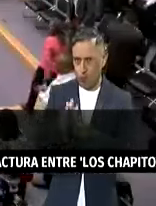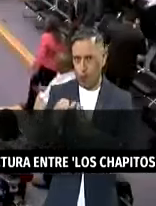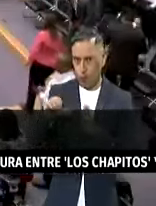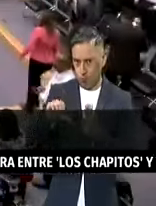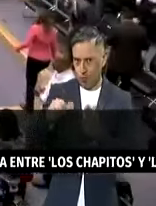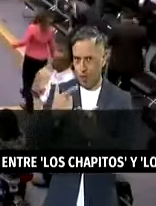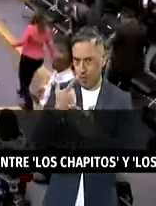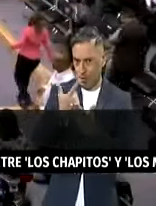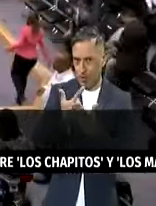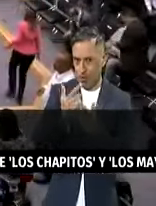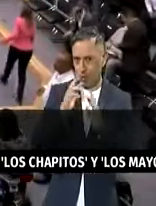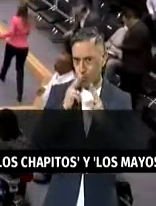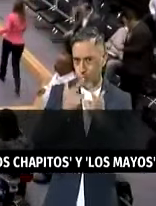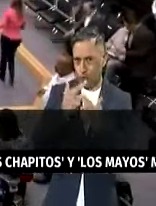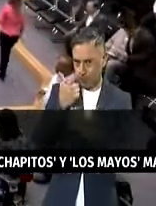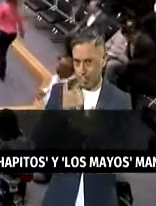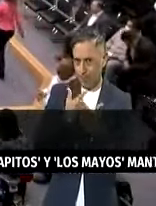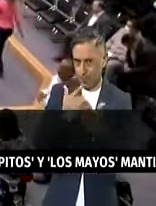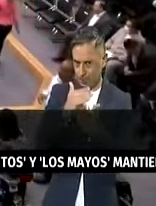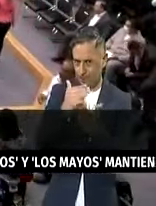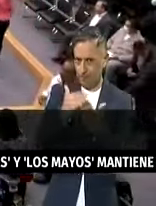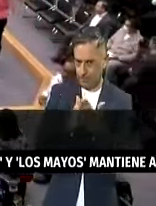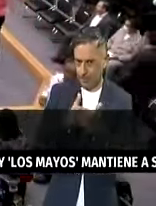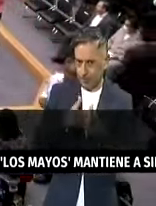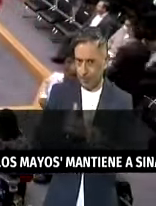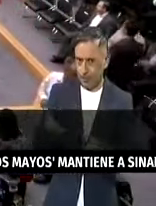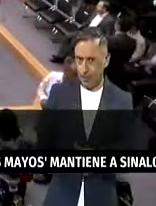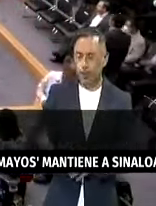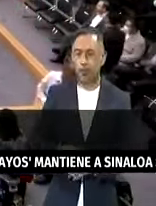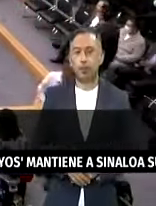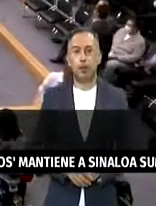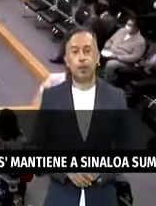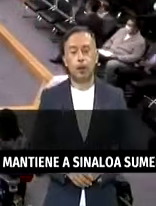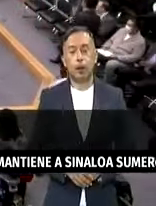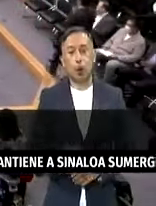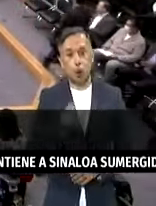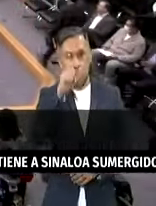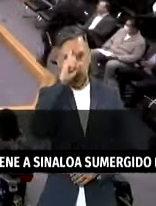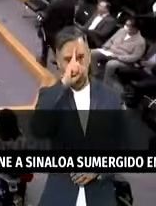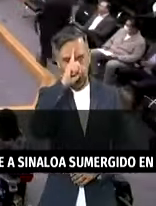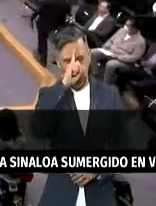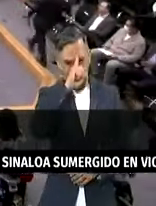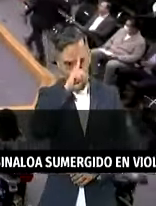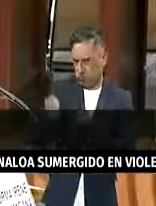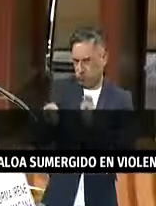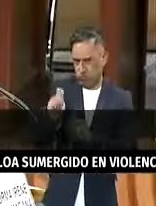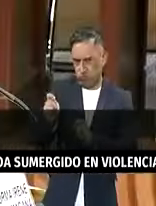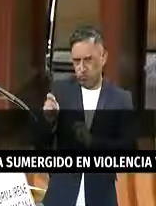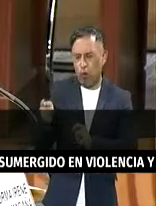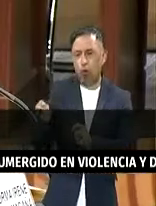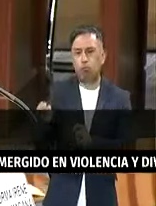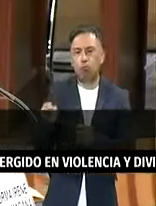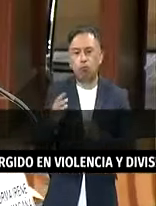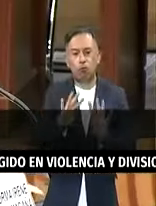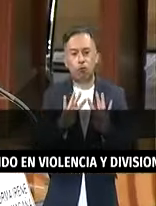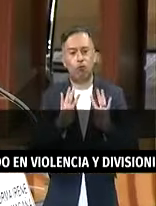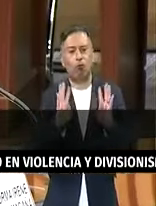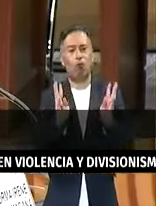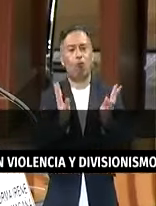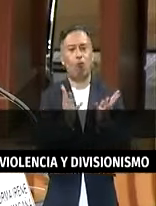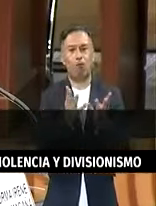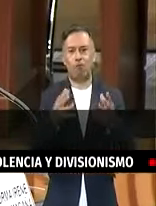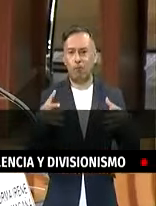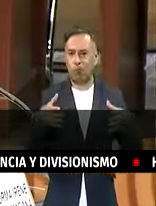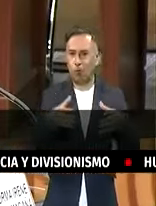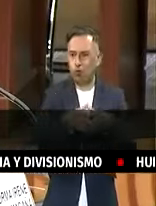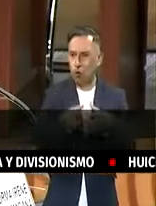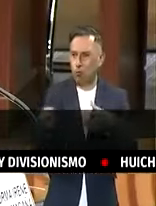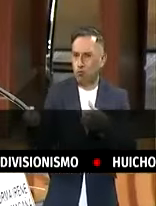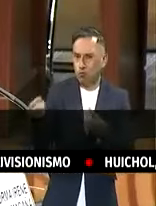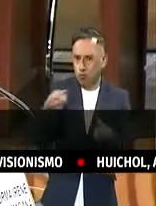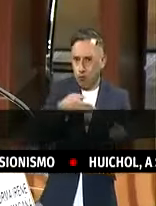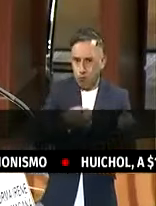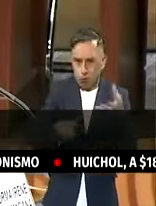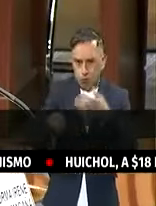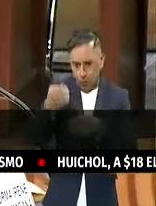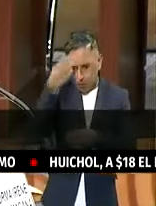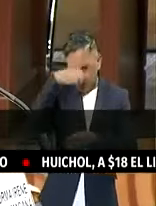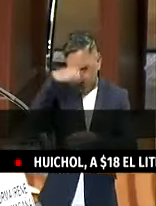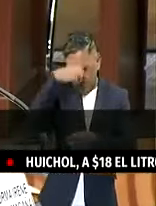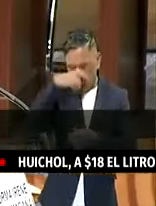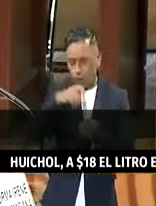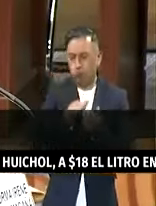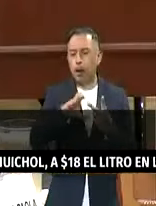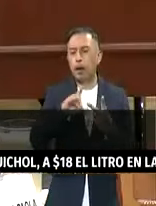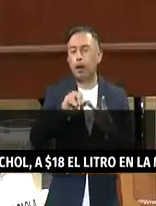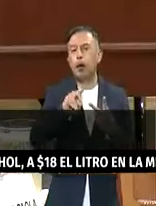Bueno, la definición la tomaremos hoy en la sesión de la Comisión de Partidos Políticos y Prerrogativas, los cinco que